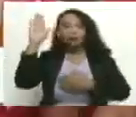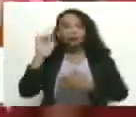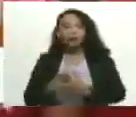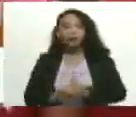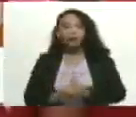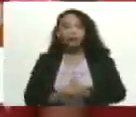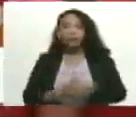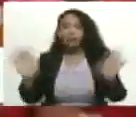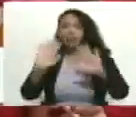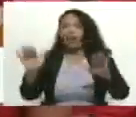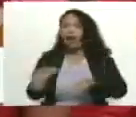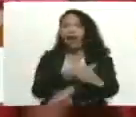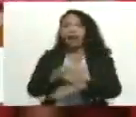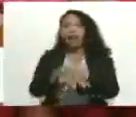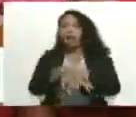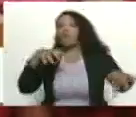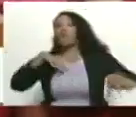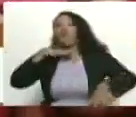Ganamos de calle.